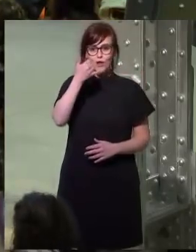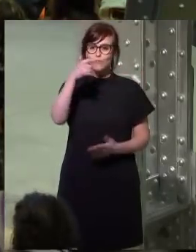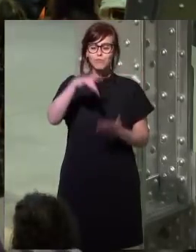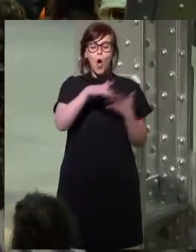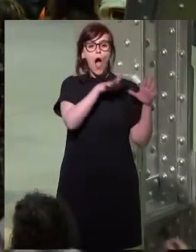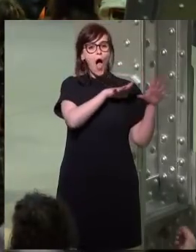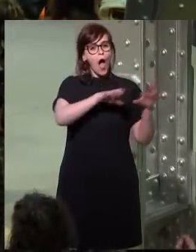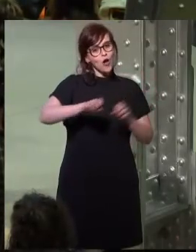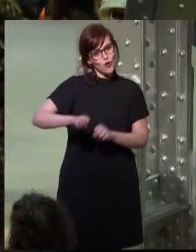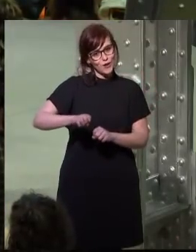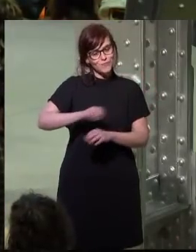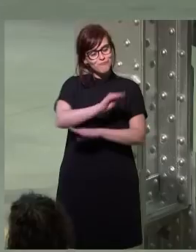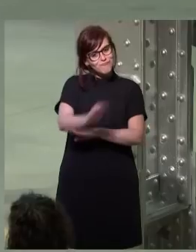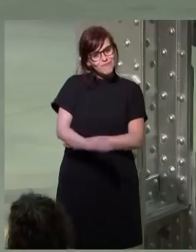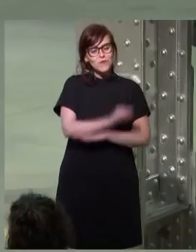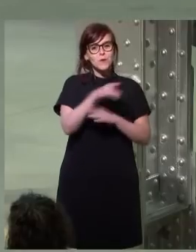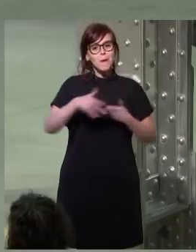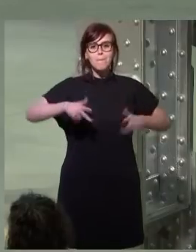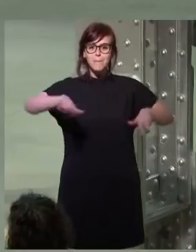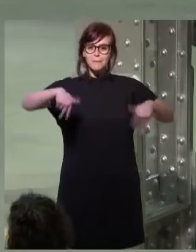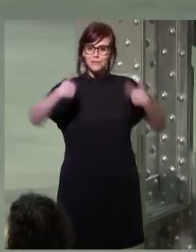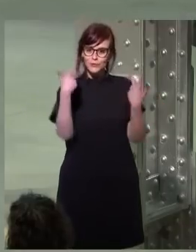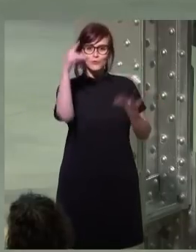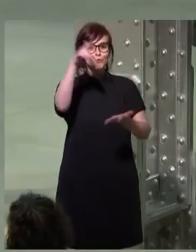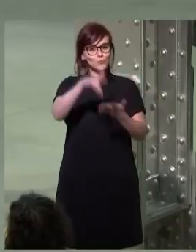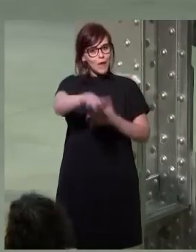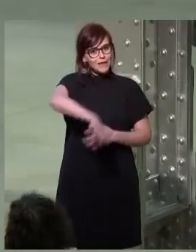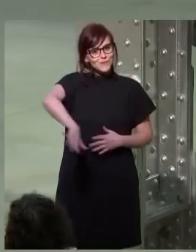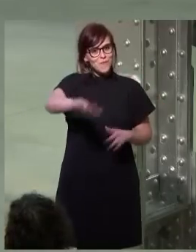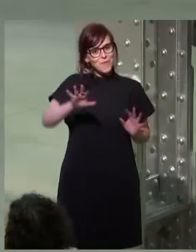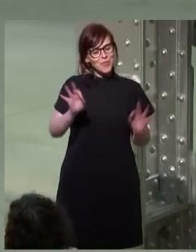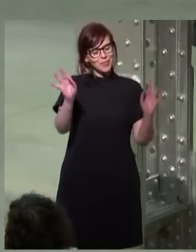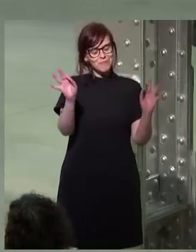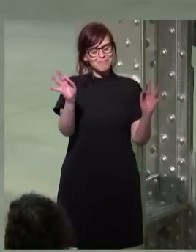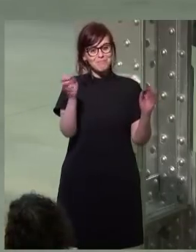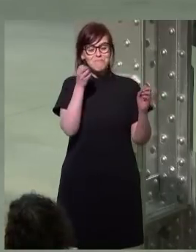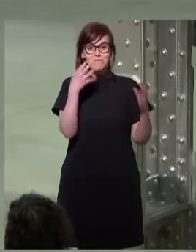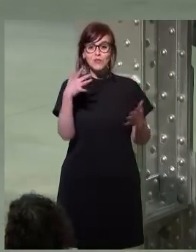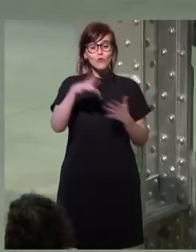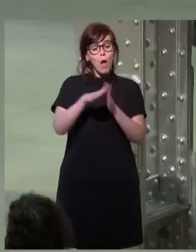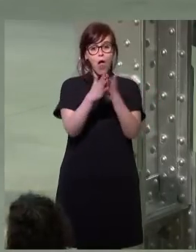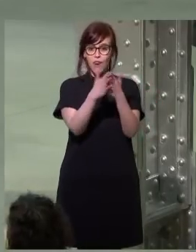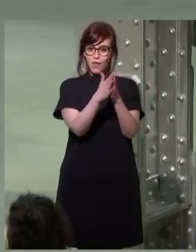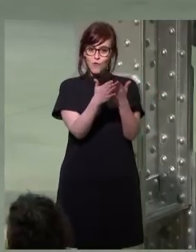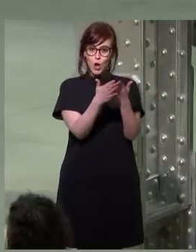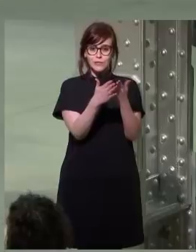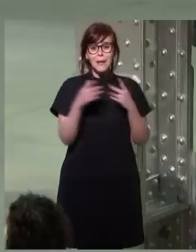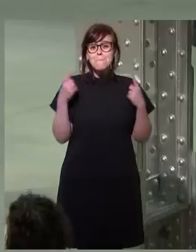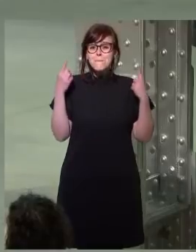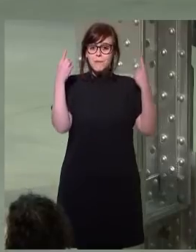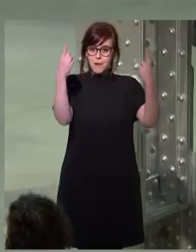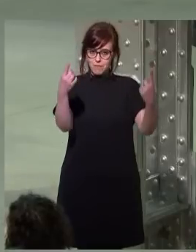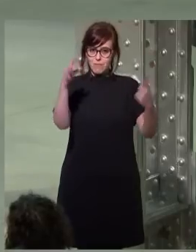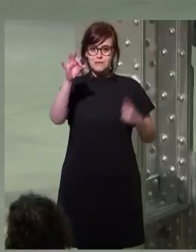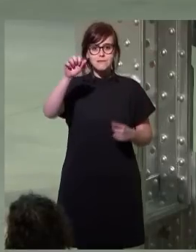por acogernos y por dejarnos venir a este sitio tan especial. Bueno, este libro es el primer libro de